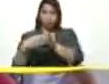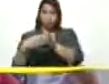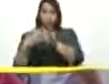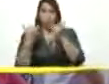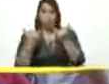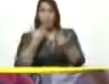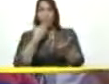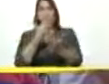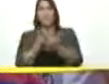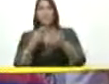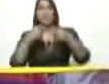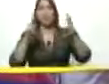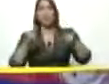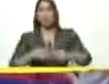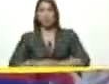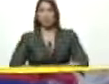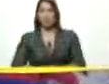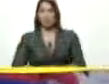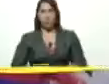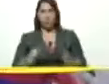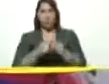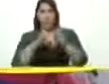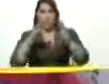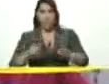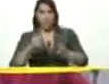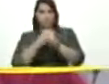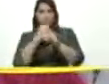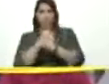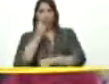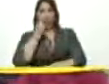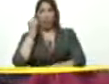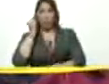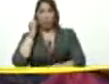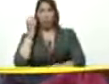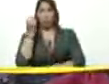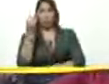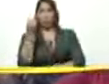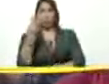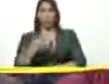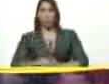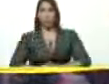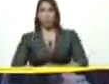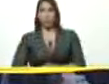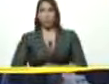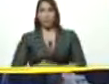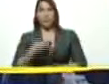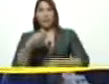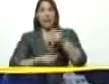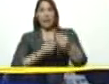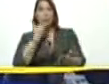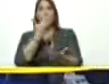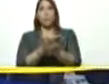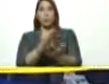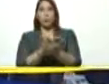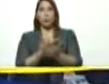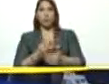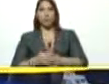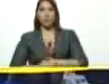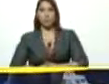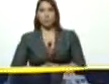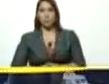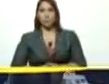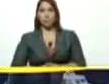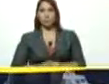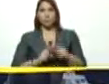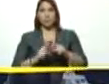público, con las mesas de trabajo del Congreso, que hagamos una propuesta